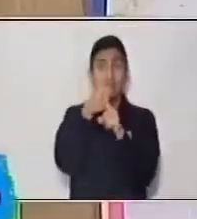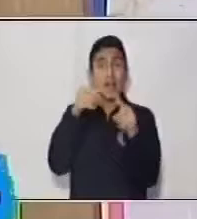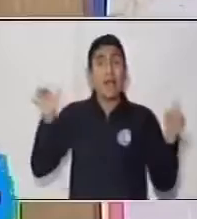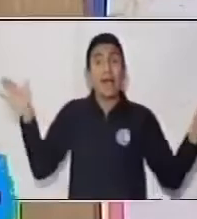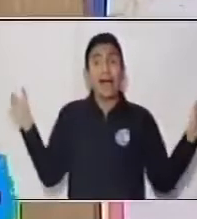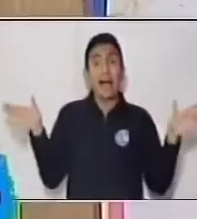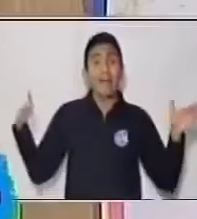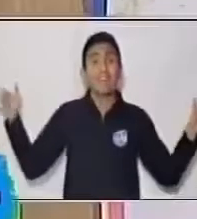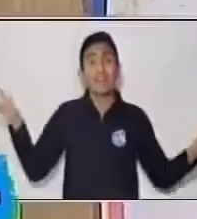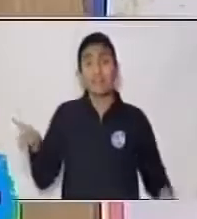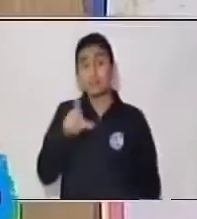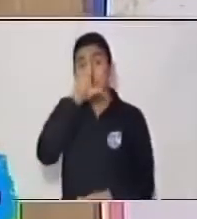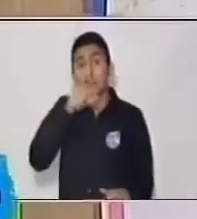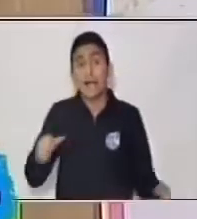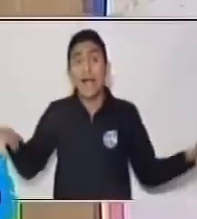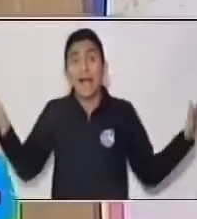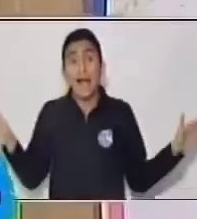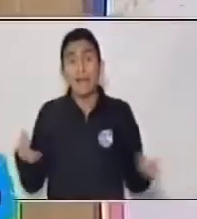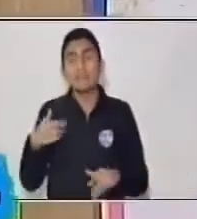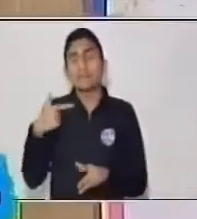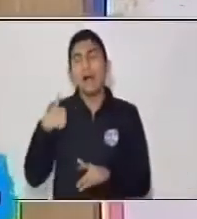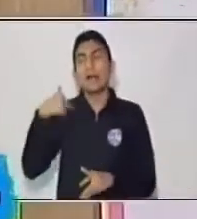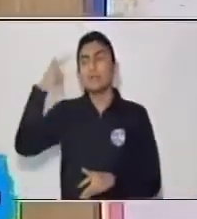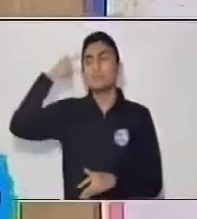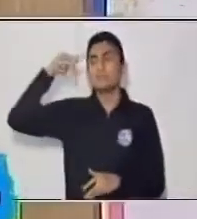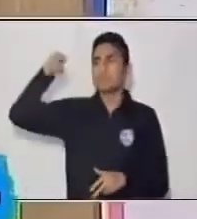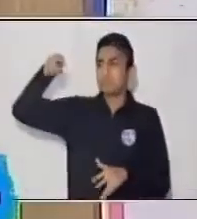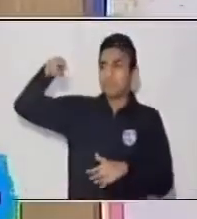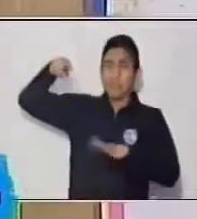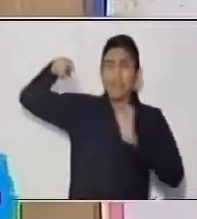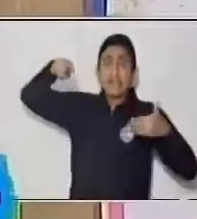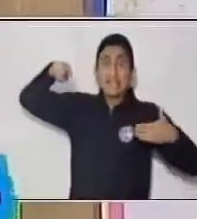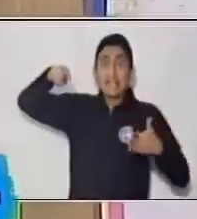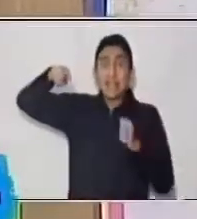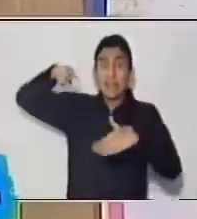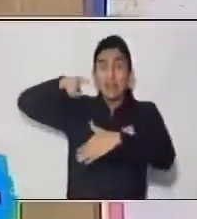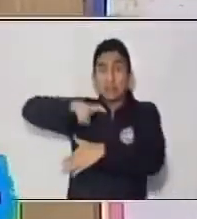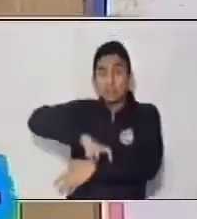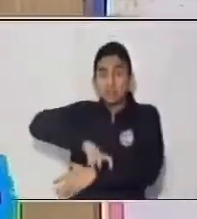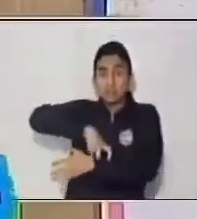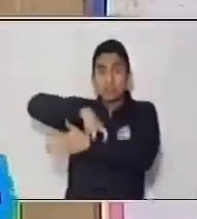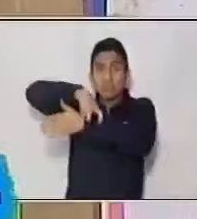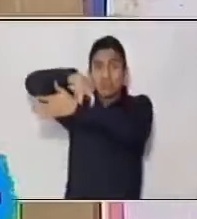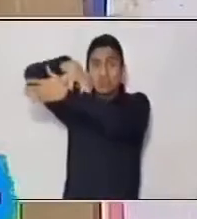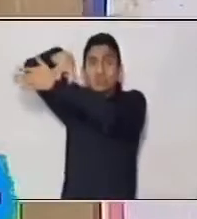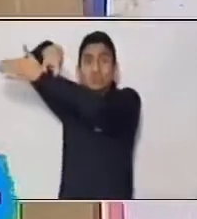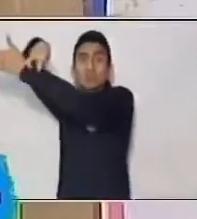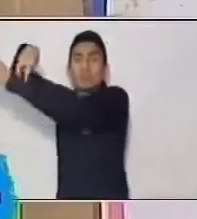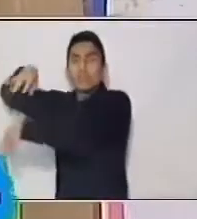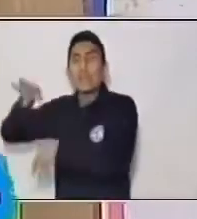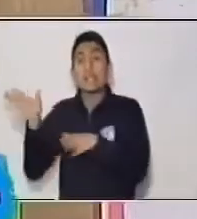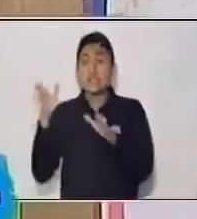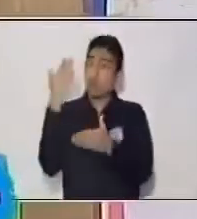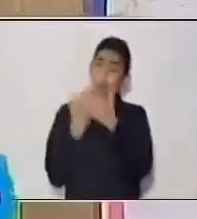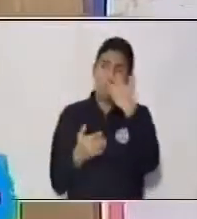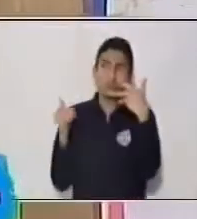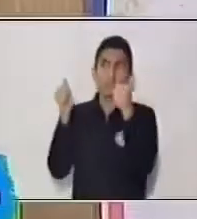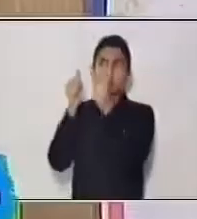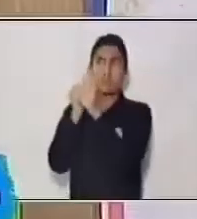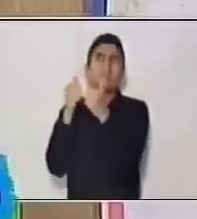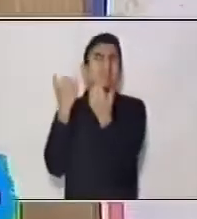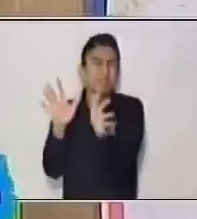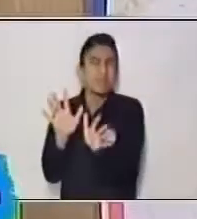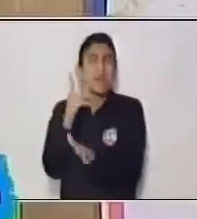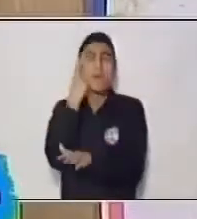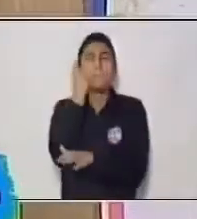a la serpiente y se la llevó, ¿verdad? Al llevársela, entonces ya volando, Estos jóvenes Unampuich Balanqué jugaban mucho